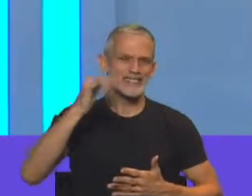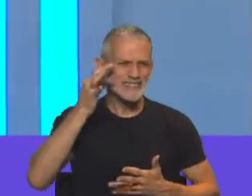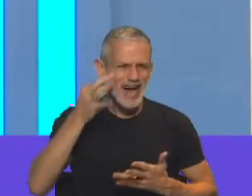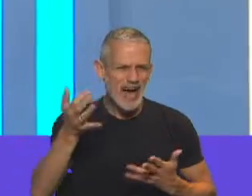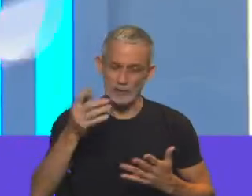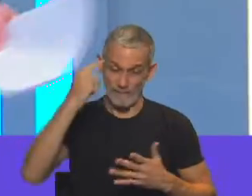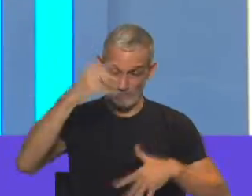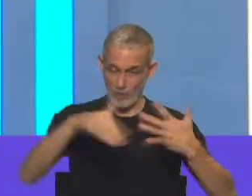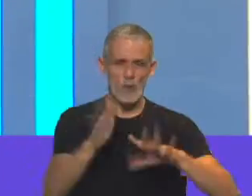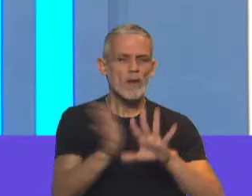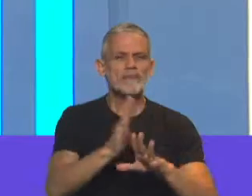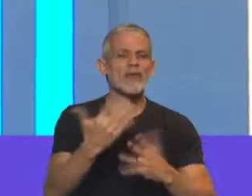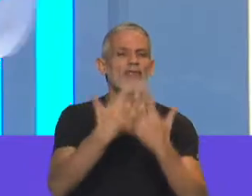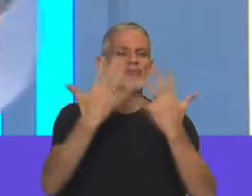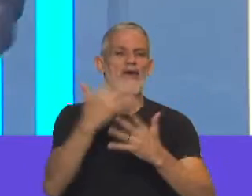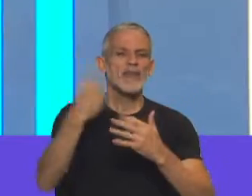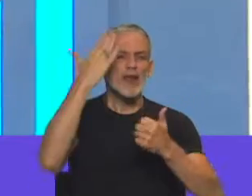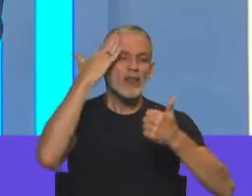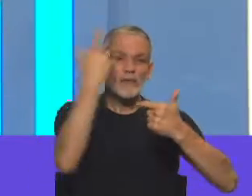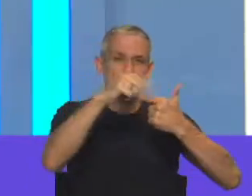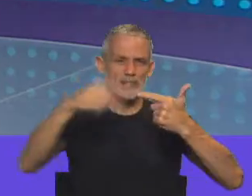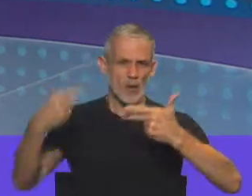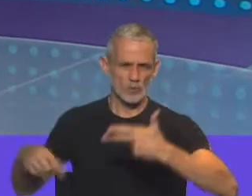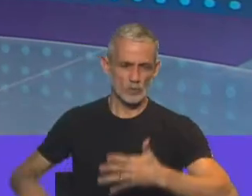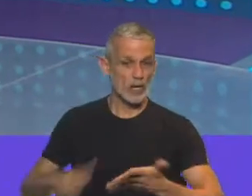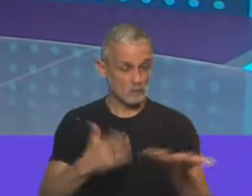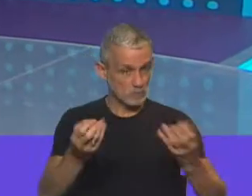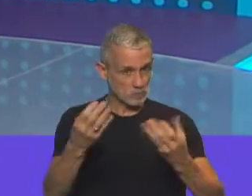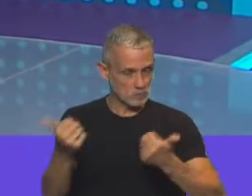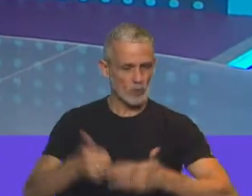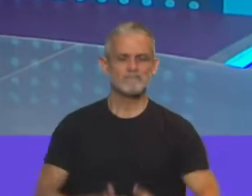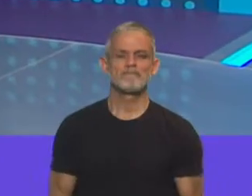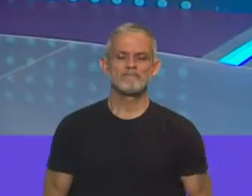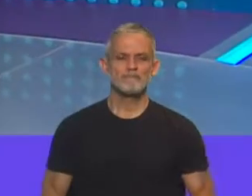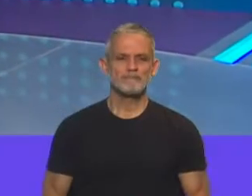es el día de la diversidad cultural y bienvenido sea y avanzó